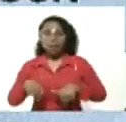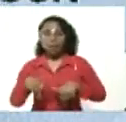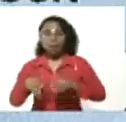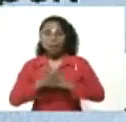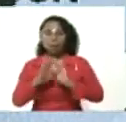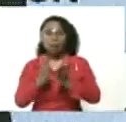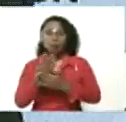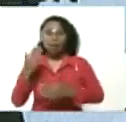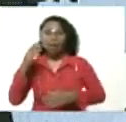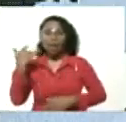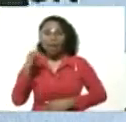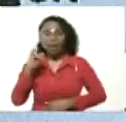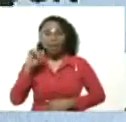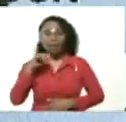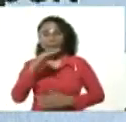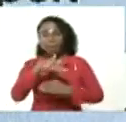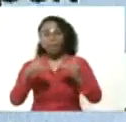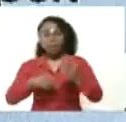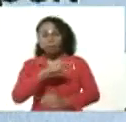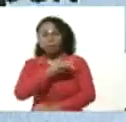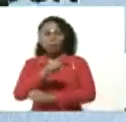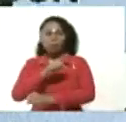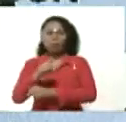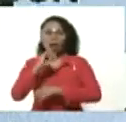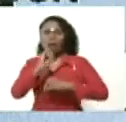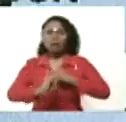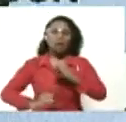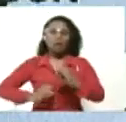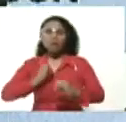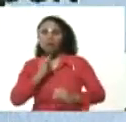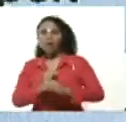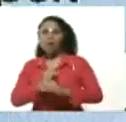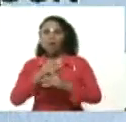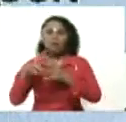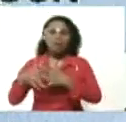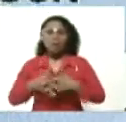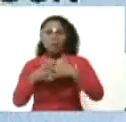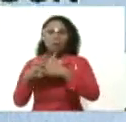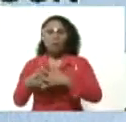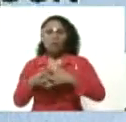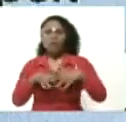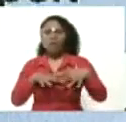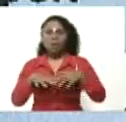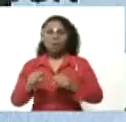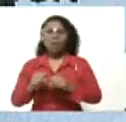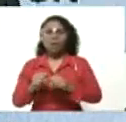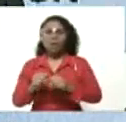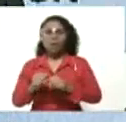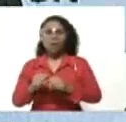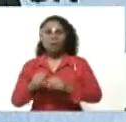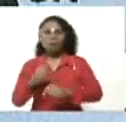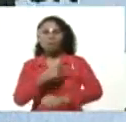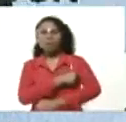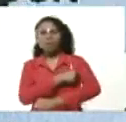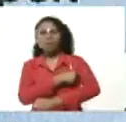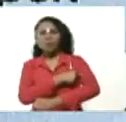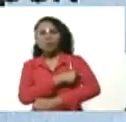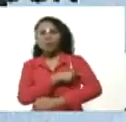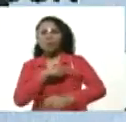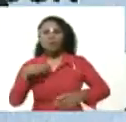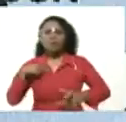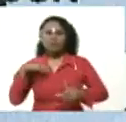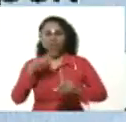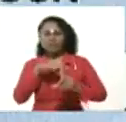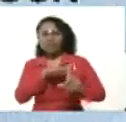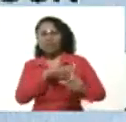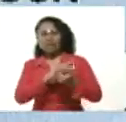estamos, bajo la dictadura de las finanzas internacionales, con los Estados Unidos como un imperio malherido, con la amenaza del cambio climático,